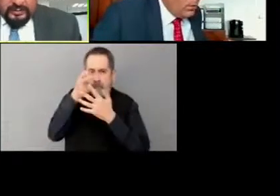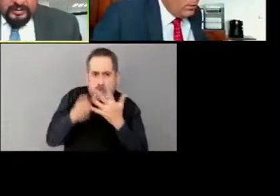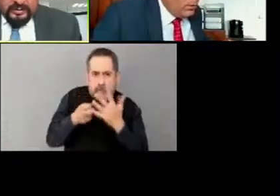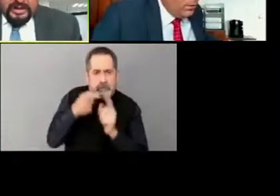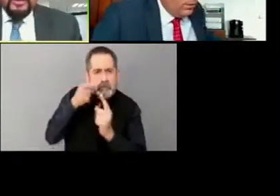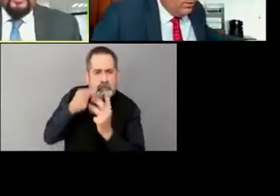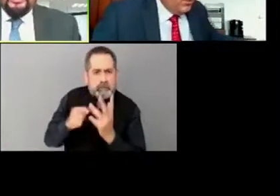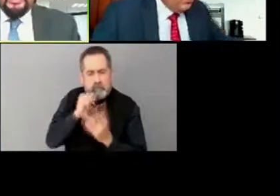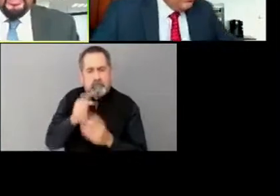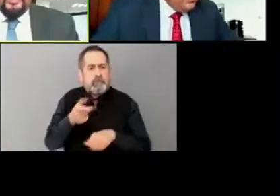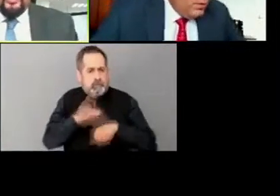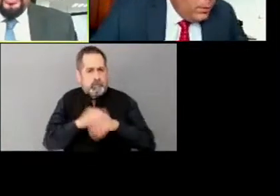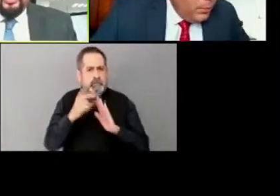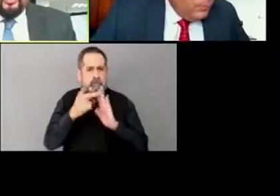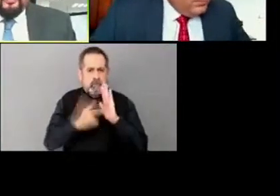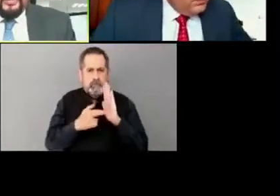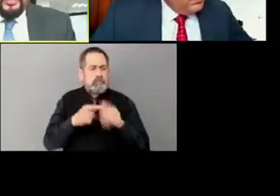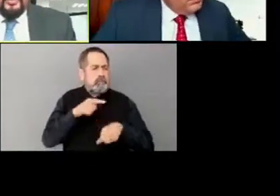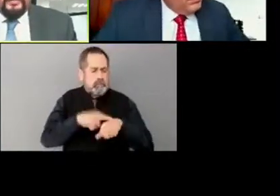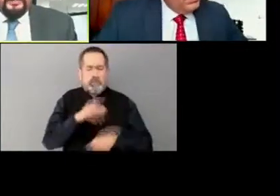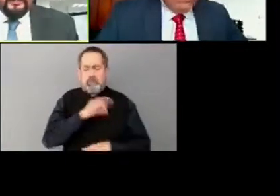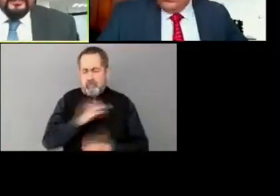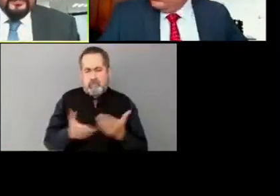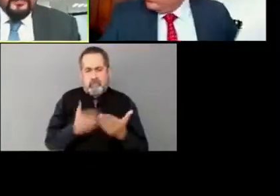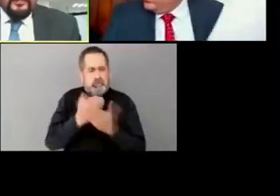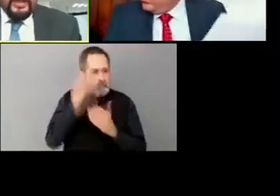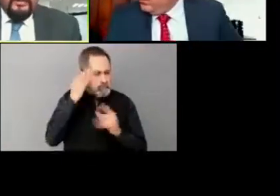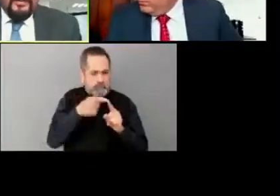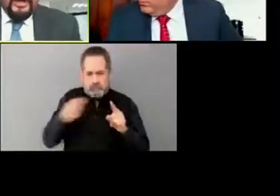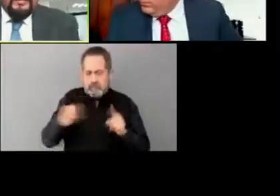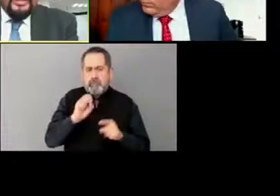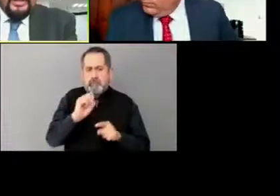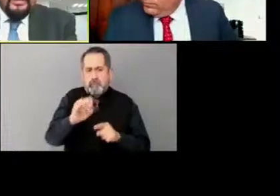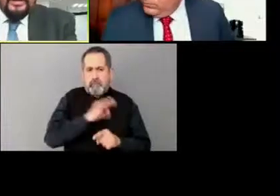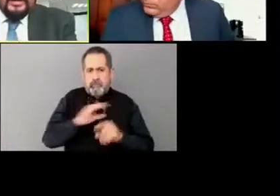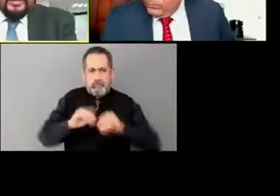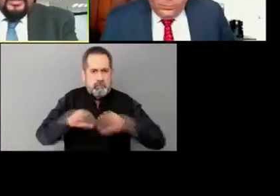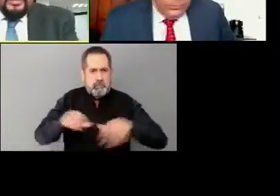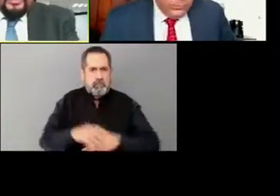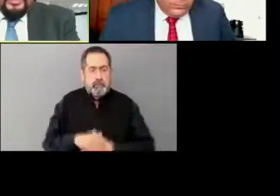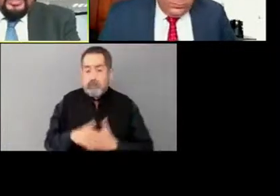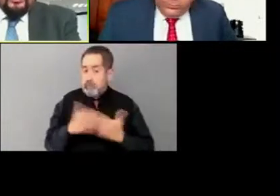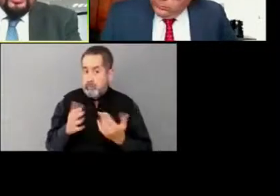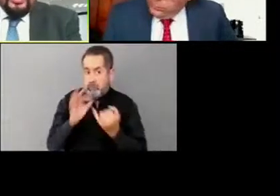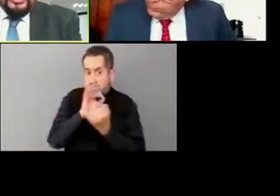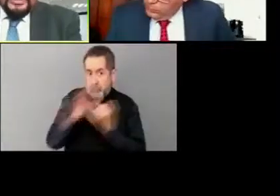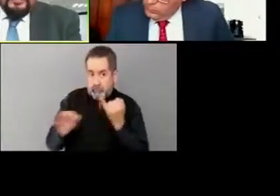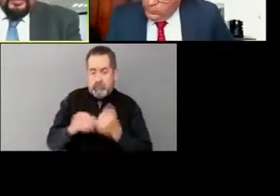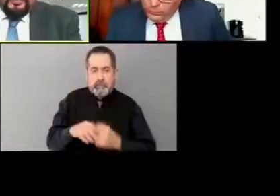permitido dentro del aludido periodo. Finalmente,